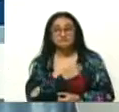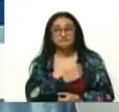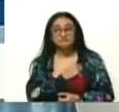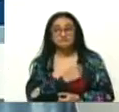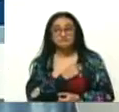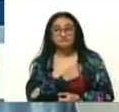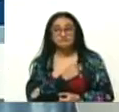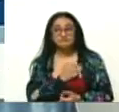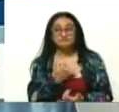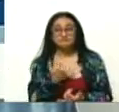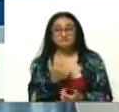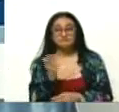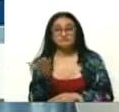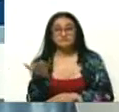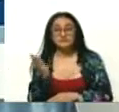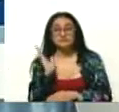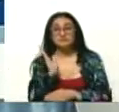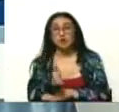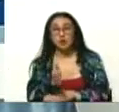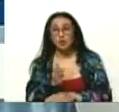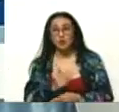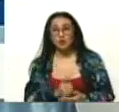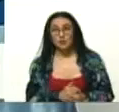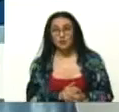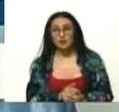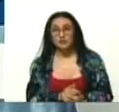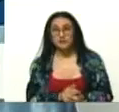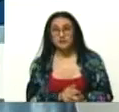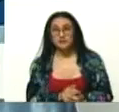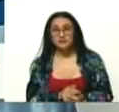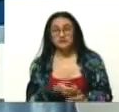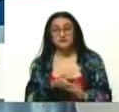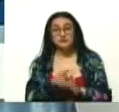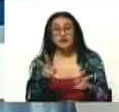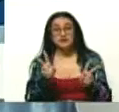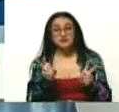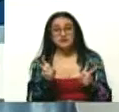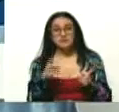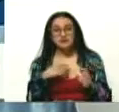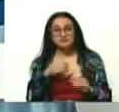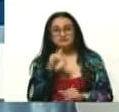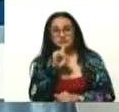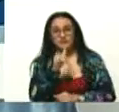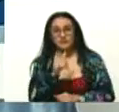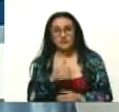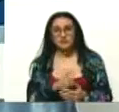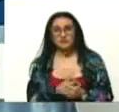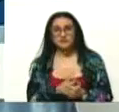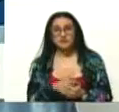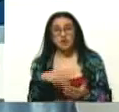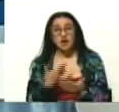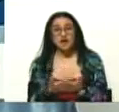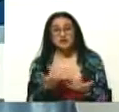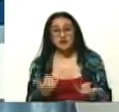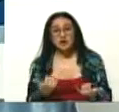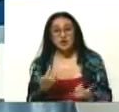que proceder en contra de ellos. Y en este sentido quiero destacar que hasta la fecha